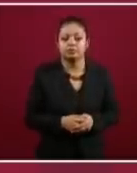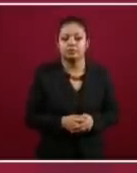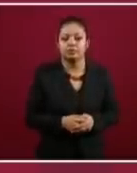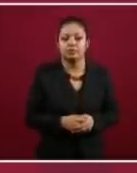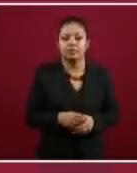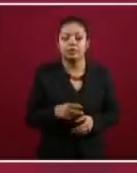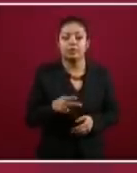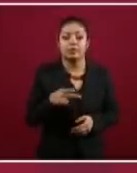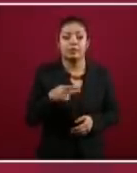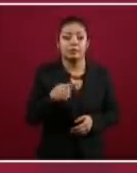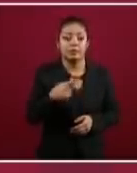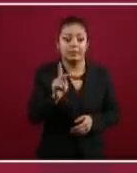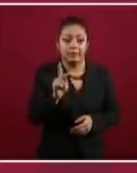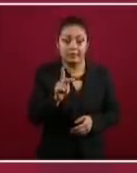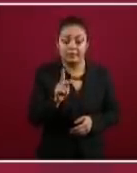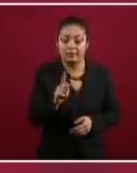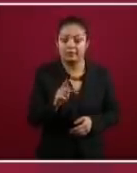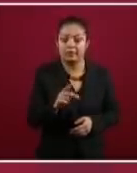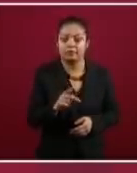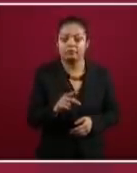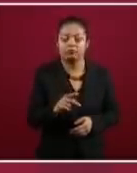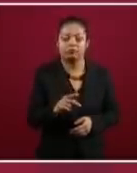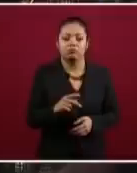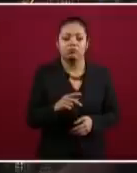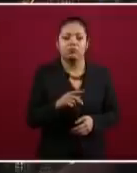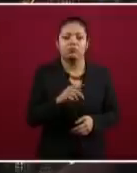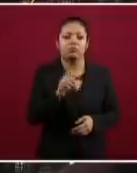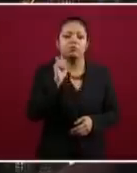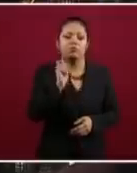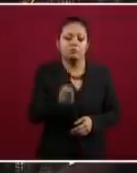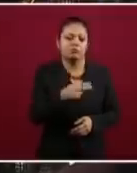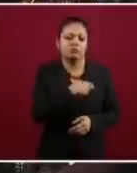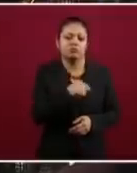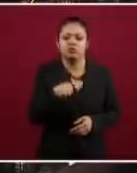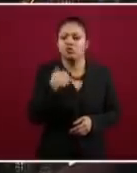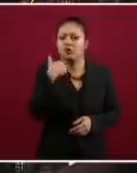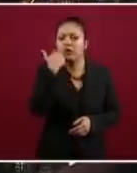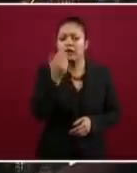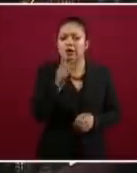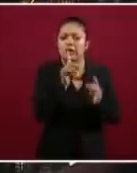el fundamento es completamente democrático y